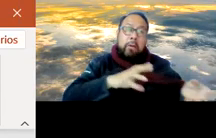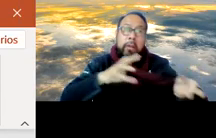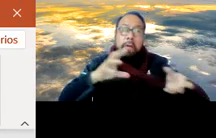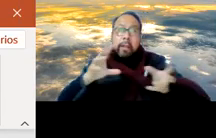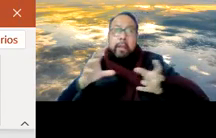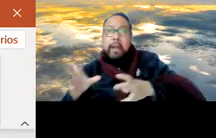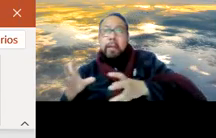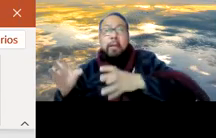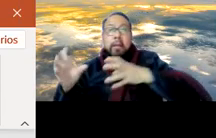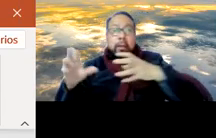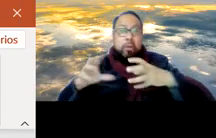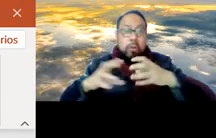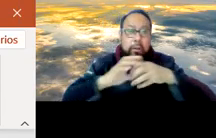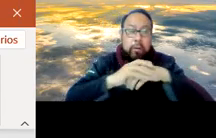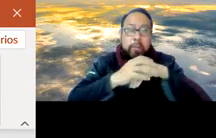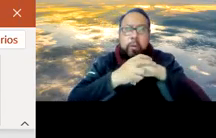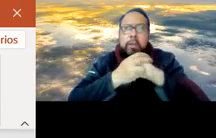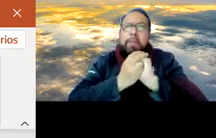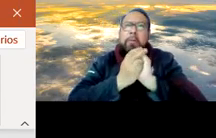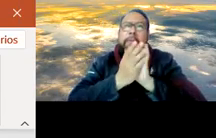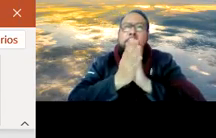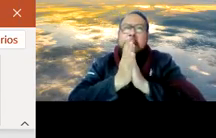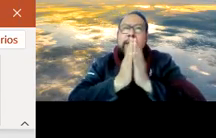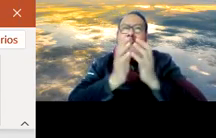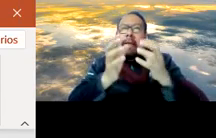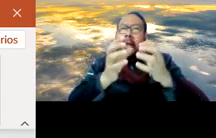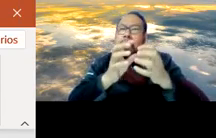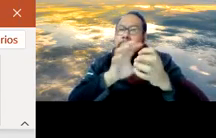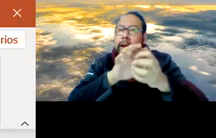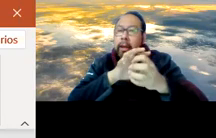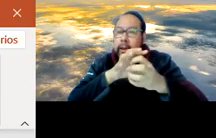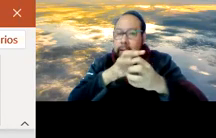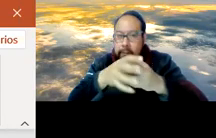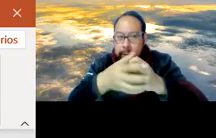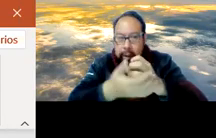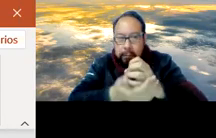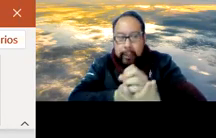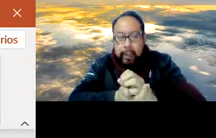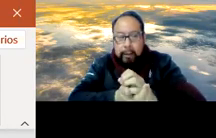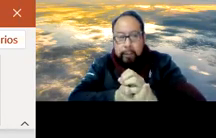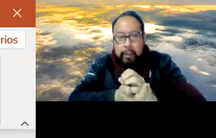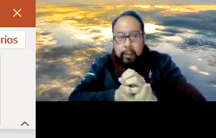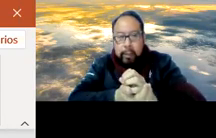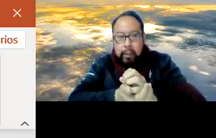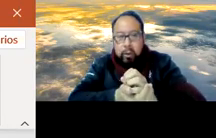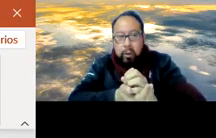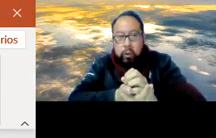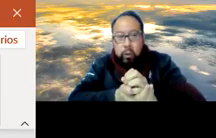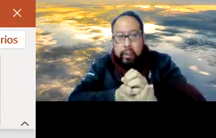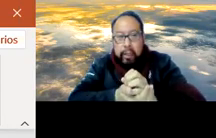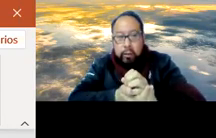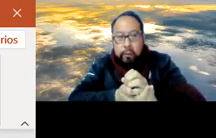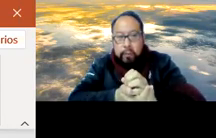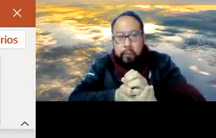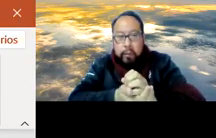quería dejar, con que no quería dejar, y todo esto. Entonces ahí vamos a poner vamos a explicar mediante este artículo de